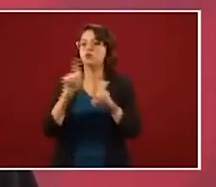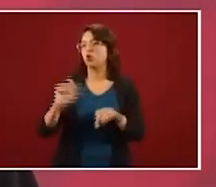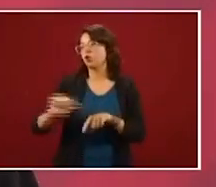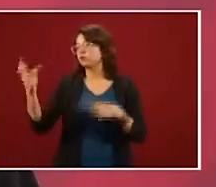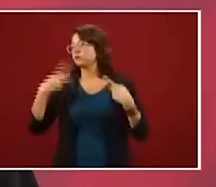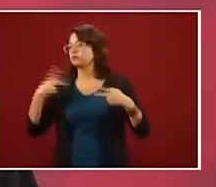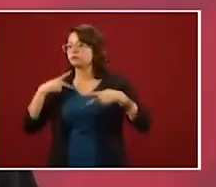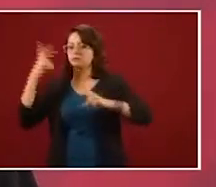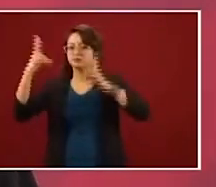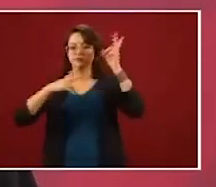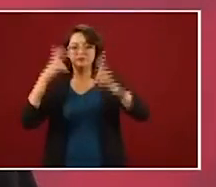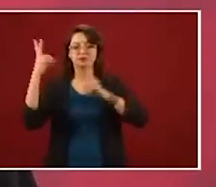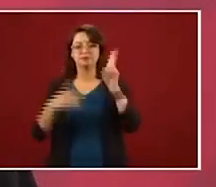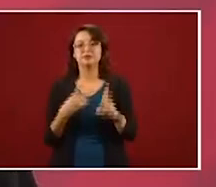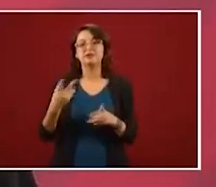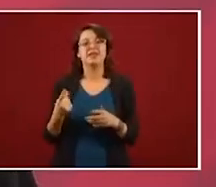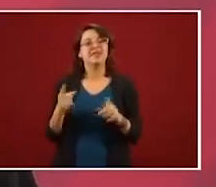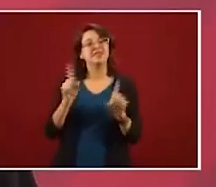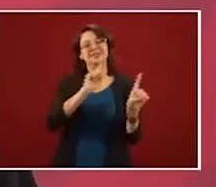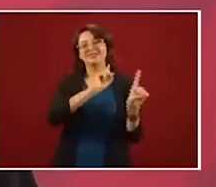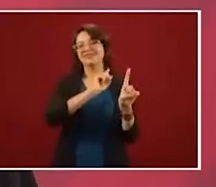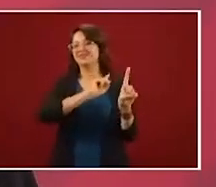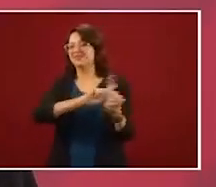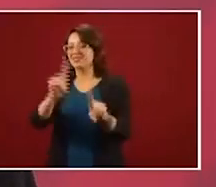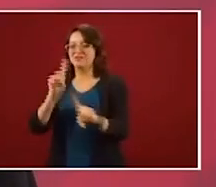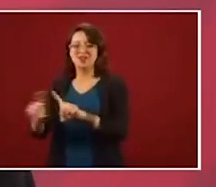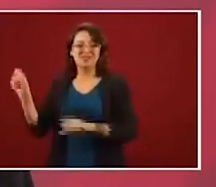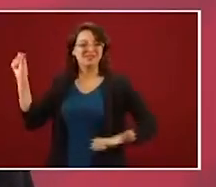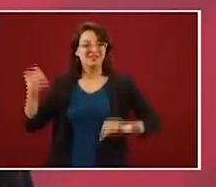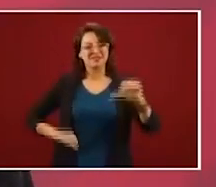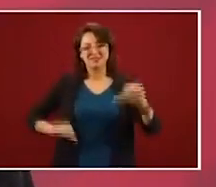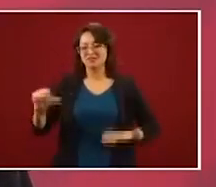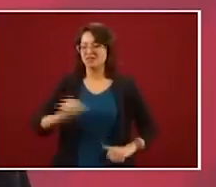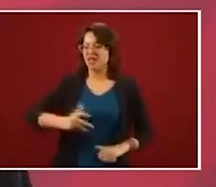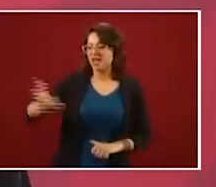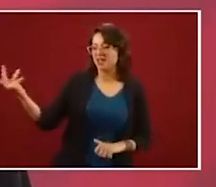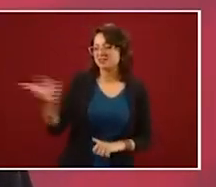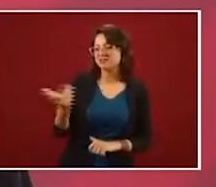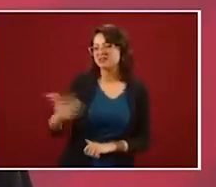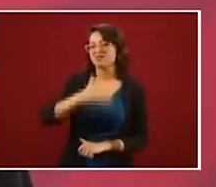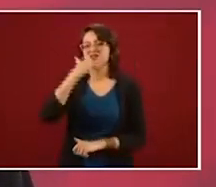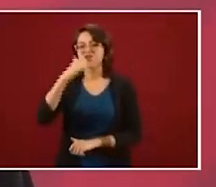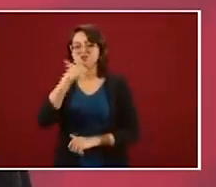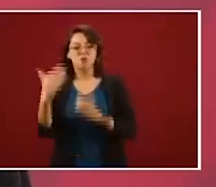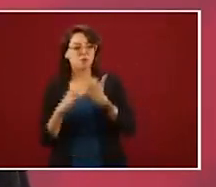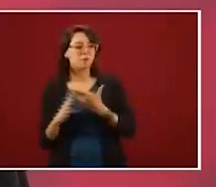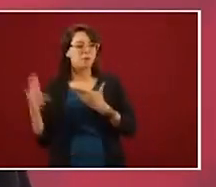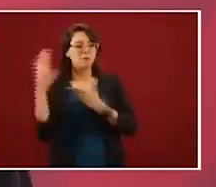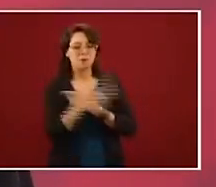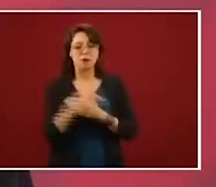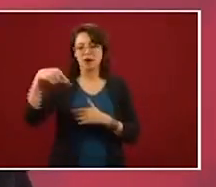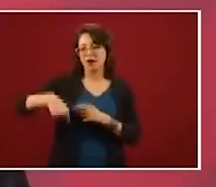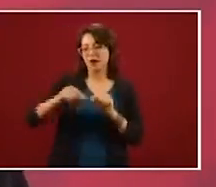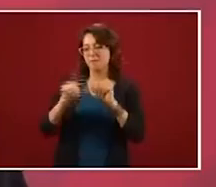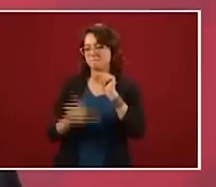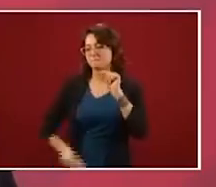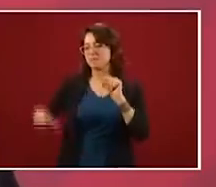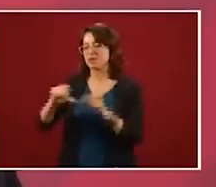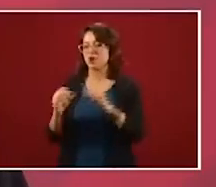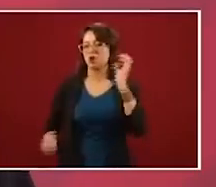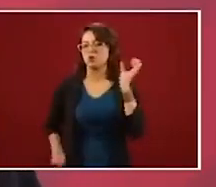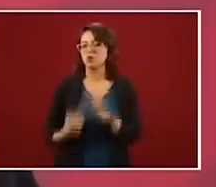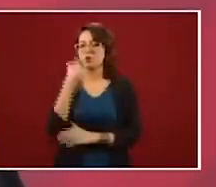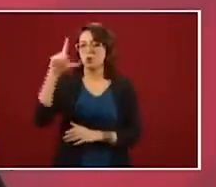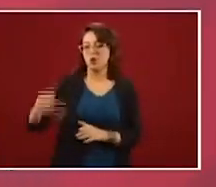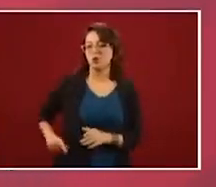fin, hay una serie de medidas de la más alta importancia en términos de la política anticorrupción en este país y en este nuevo gobierno que